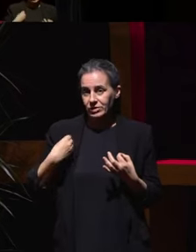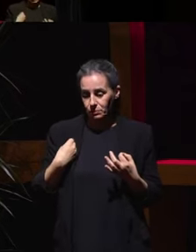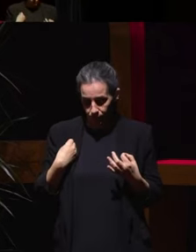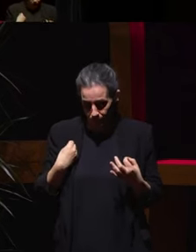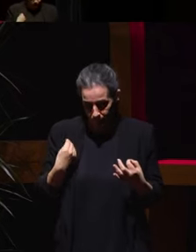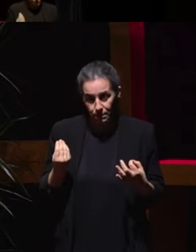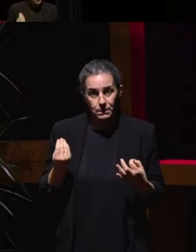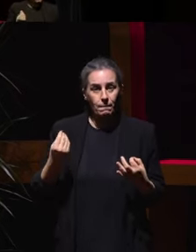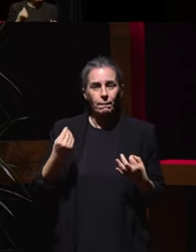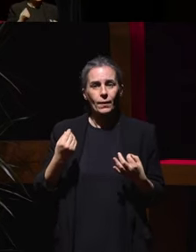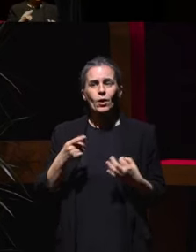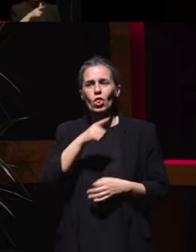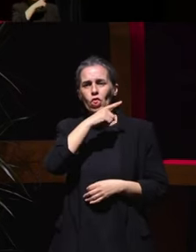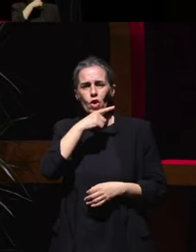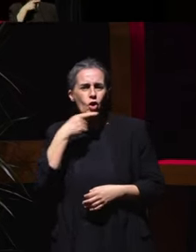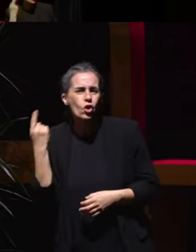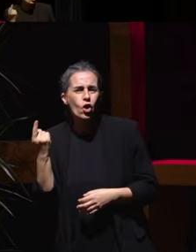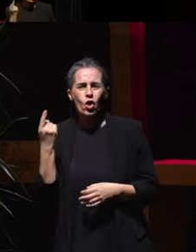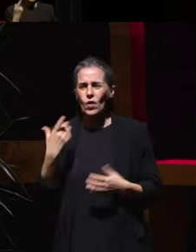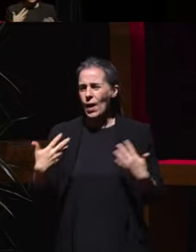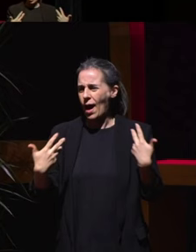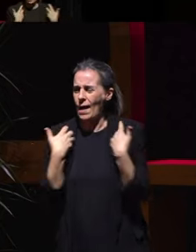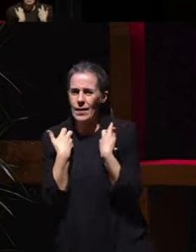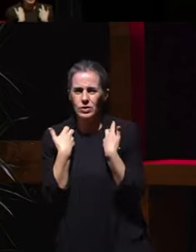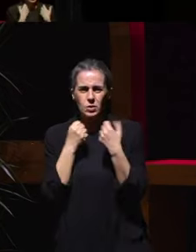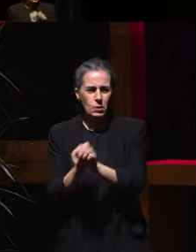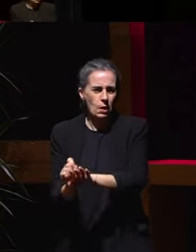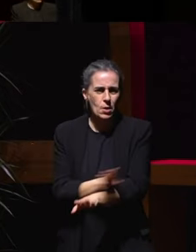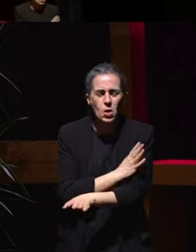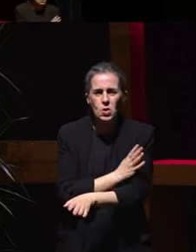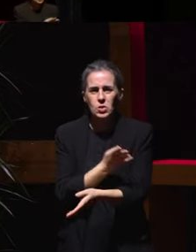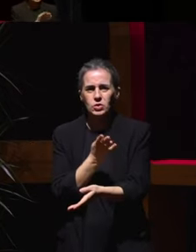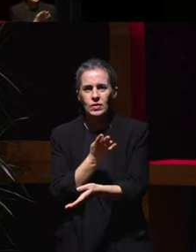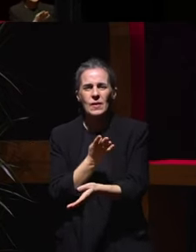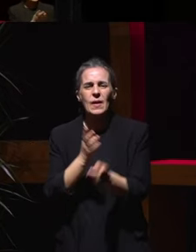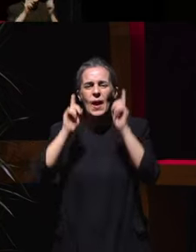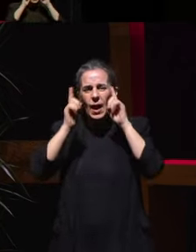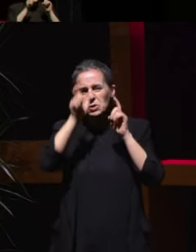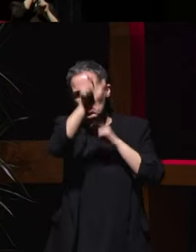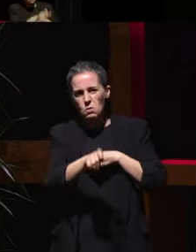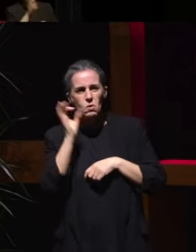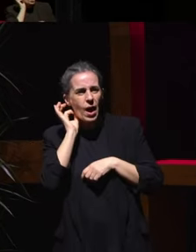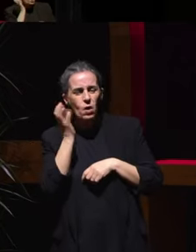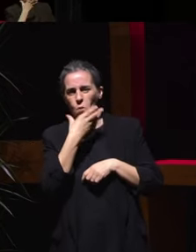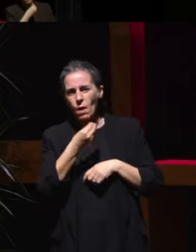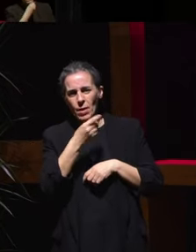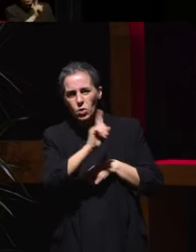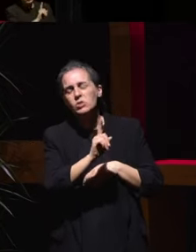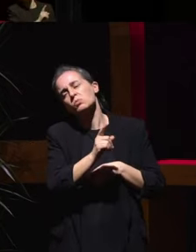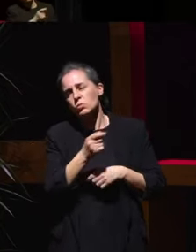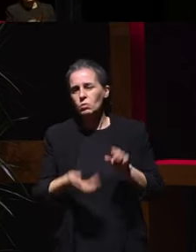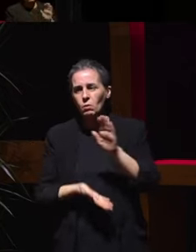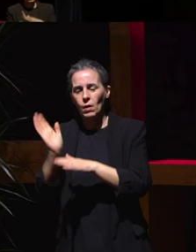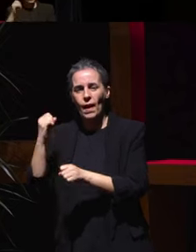Oliveros comentando: dolor, inmundicia, asco, repelús. Si esta tía no estuviera buena, curraba en el McDonald's. Procedo a ver el